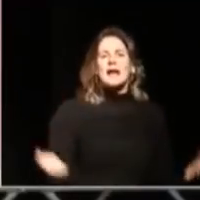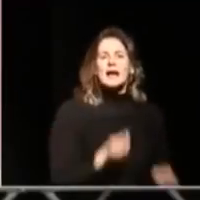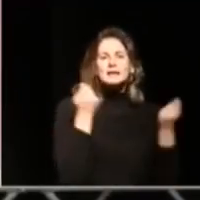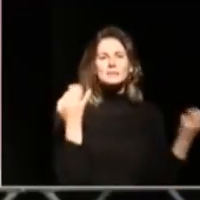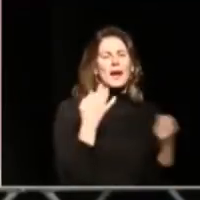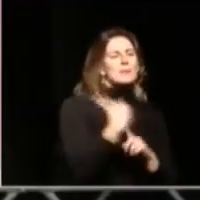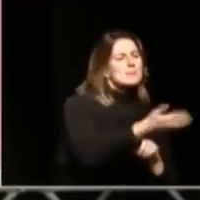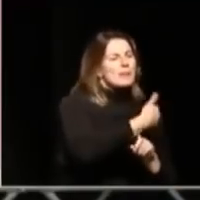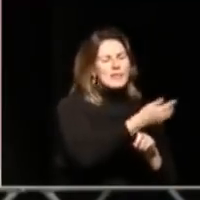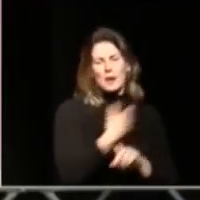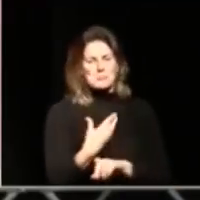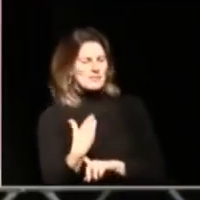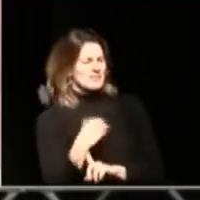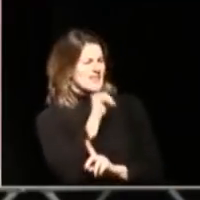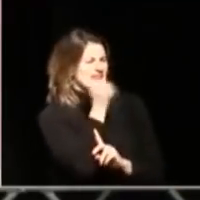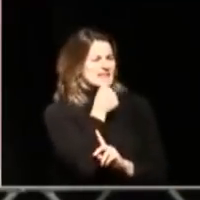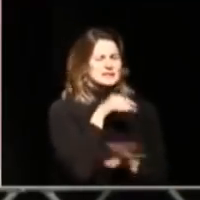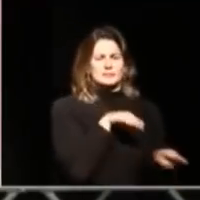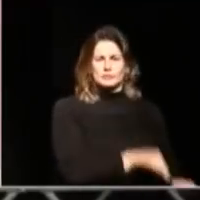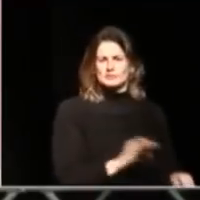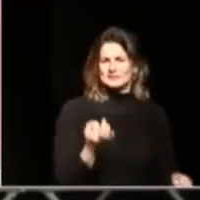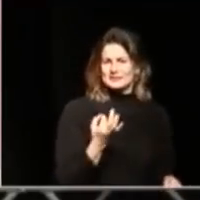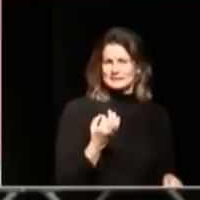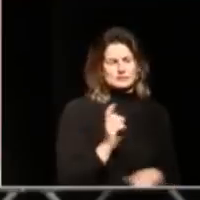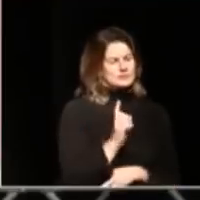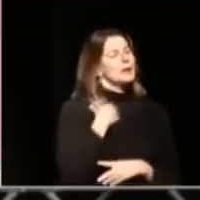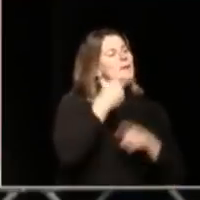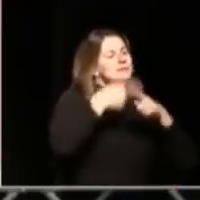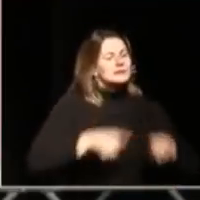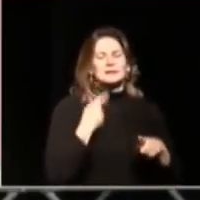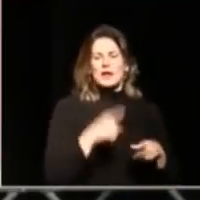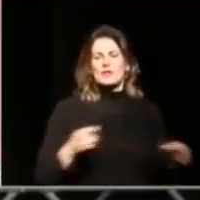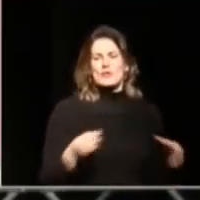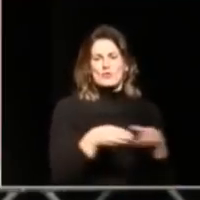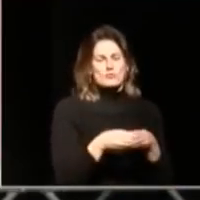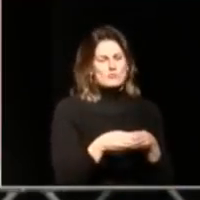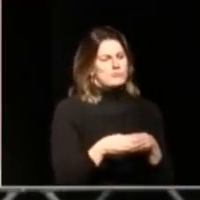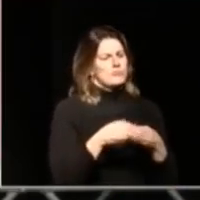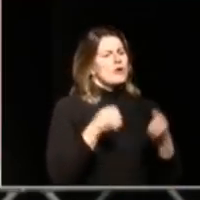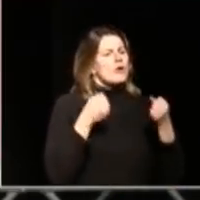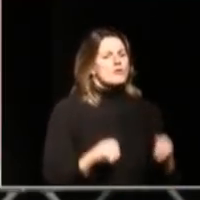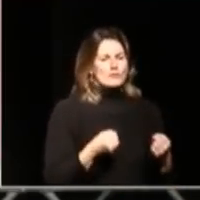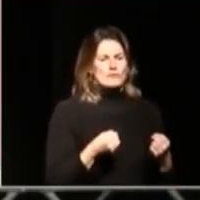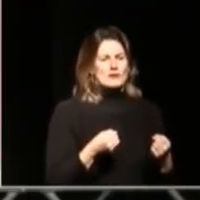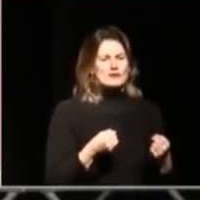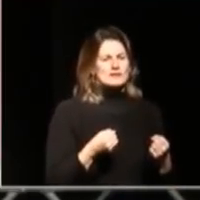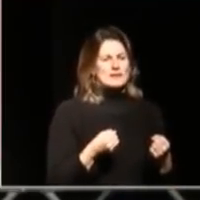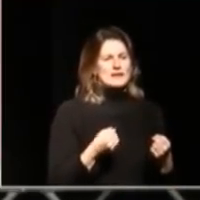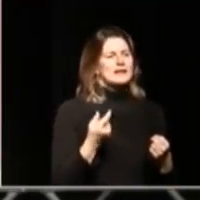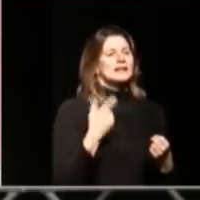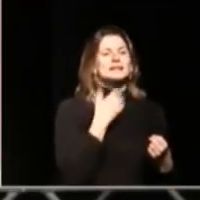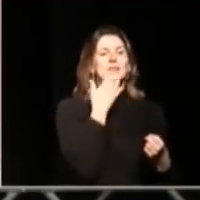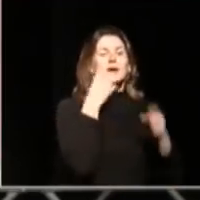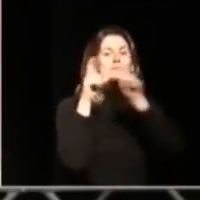no es la bandera en la que se envuelven cada uno. La diferencia fundamental es que hay una fuerza política de gobierno a la que no le compran